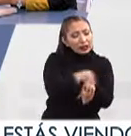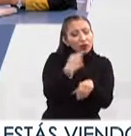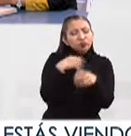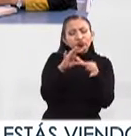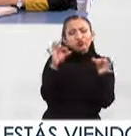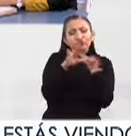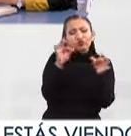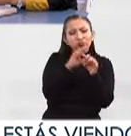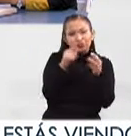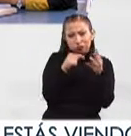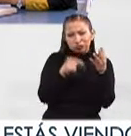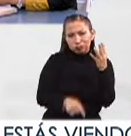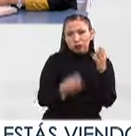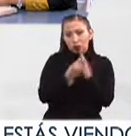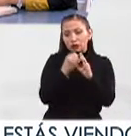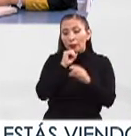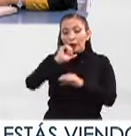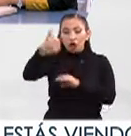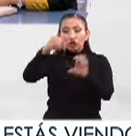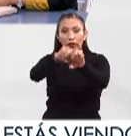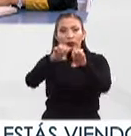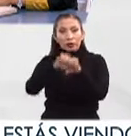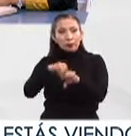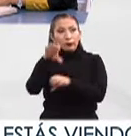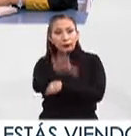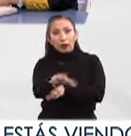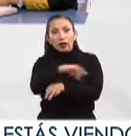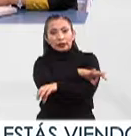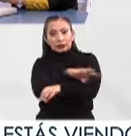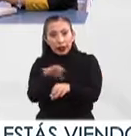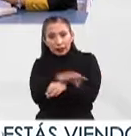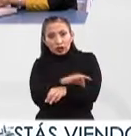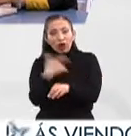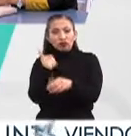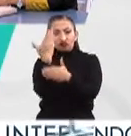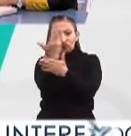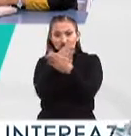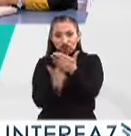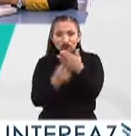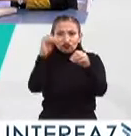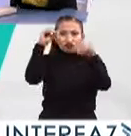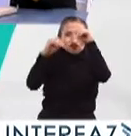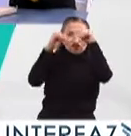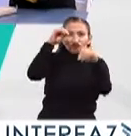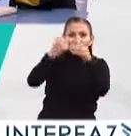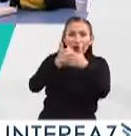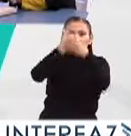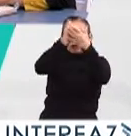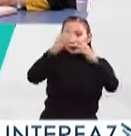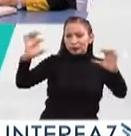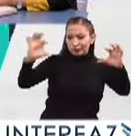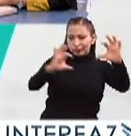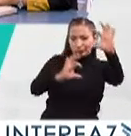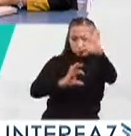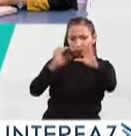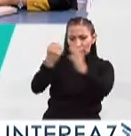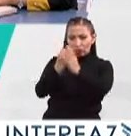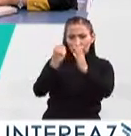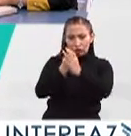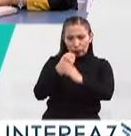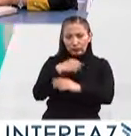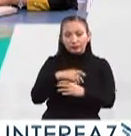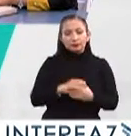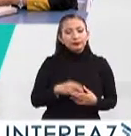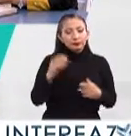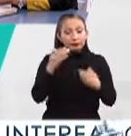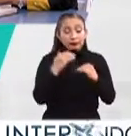instruccional de estos cursos. Tenemos también un equipo de diseñadores gráficos, ¿no? Y que nos ayudan a programar estos cursos en la